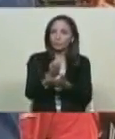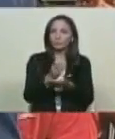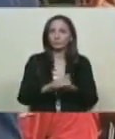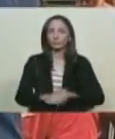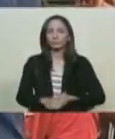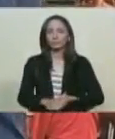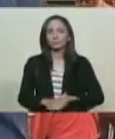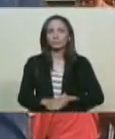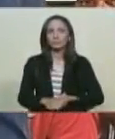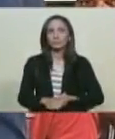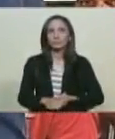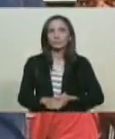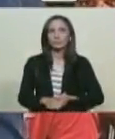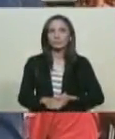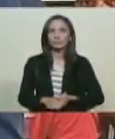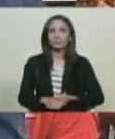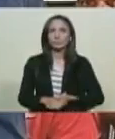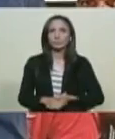Estas son